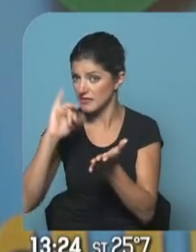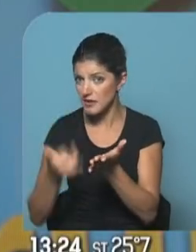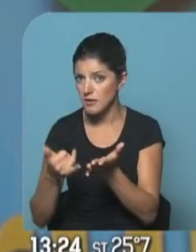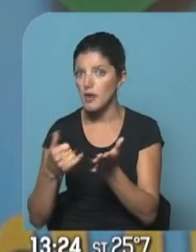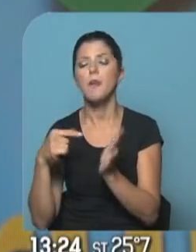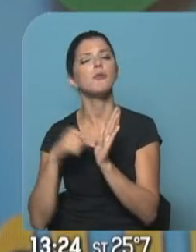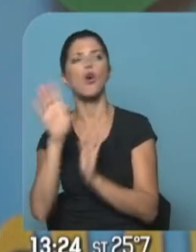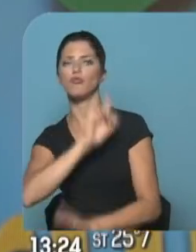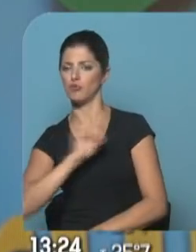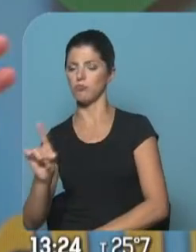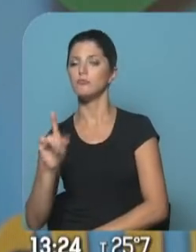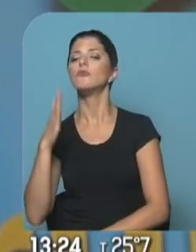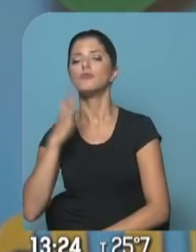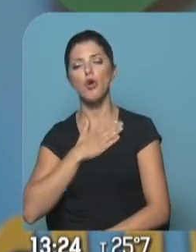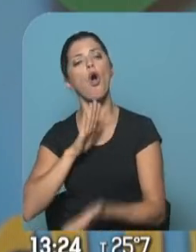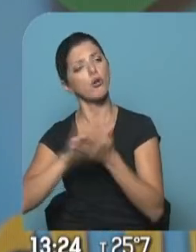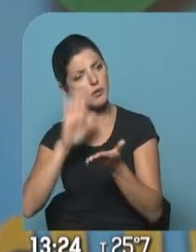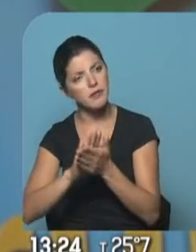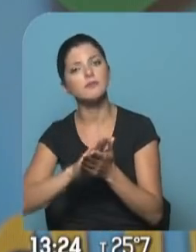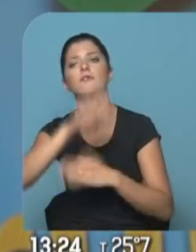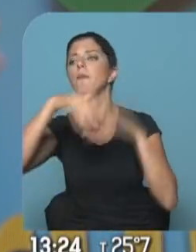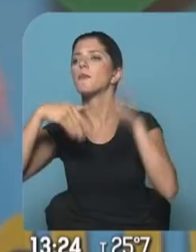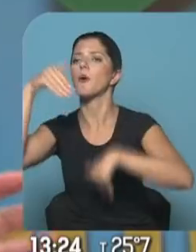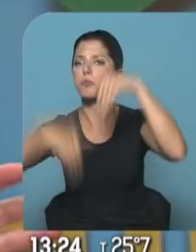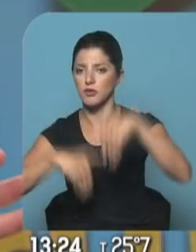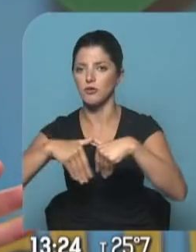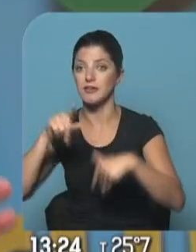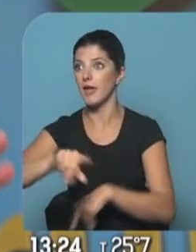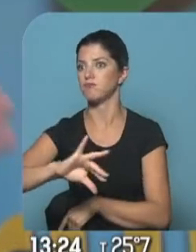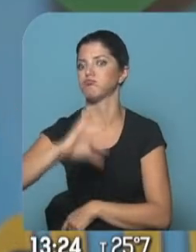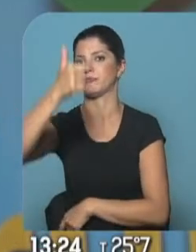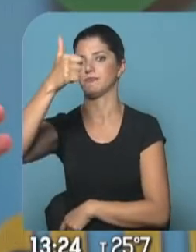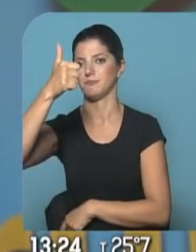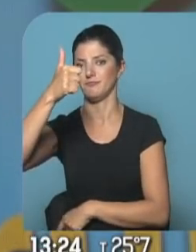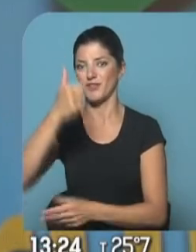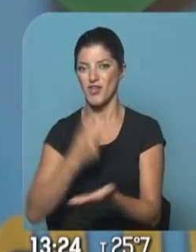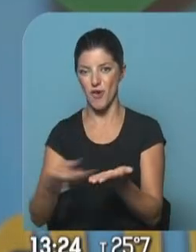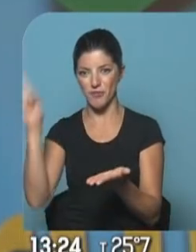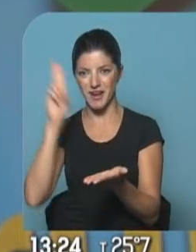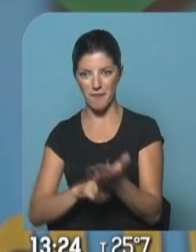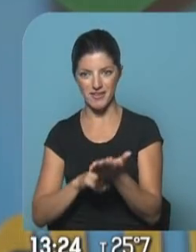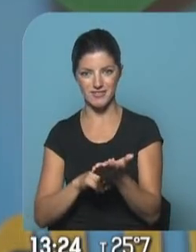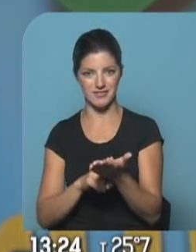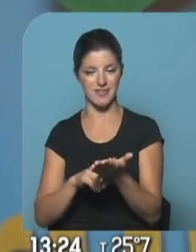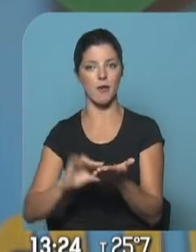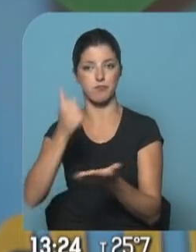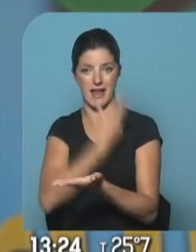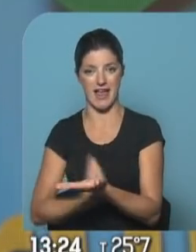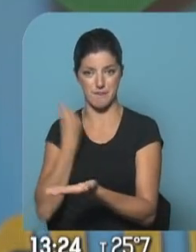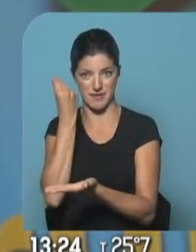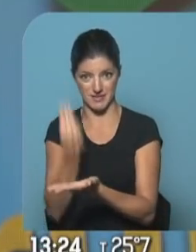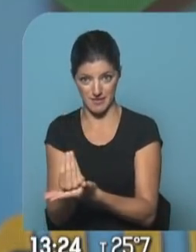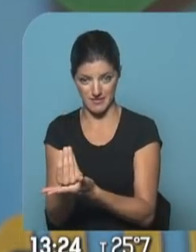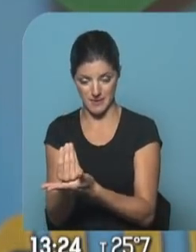decidió presentar de nuevo otro plebiscito y la segunda vez lo ganó. Y ahí fue reelegido por última vez para su mandato. Evo evidentemente o